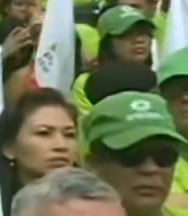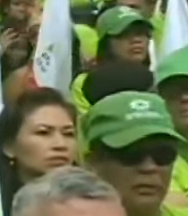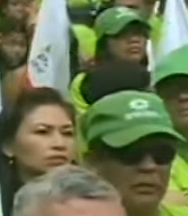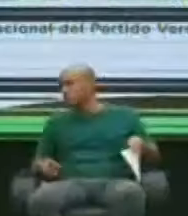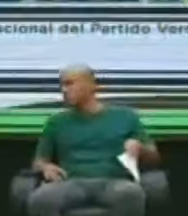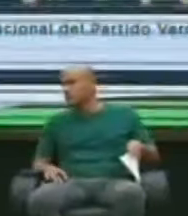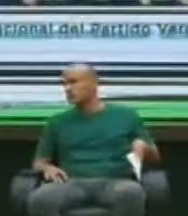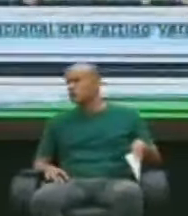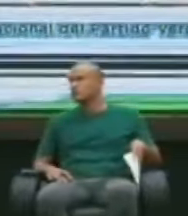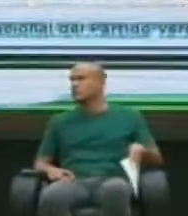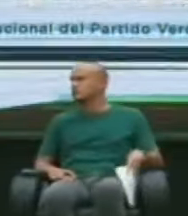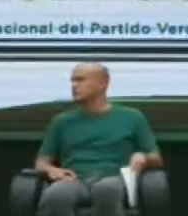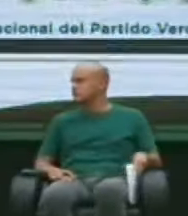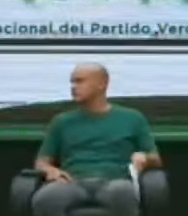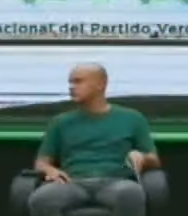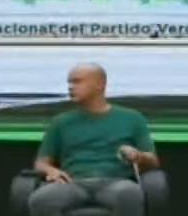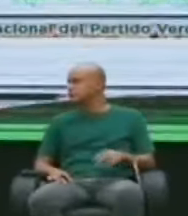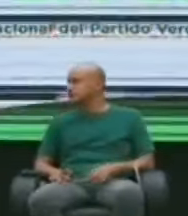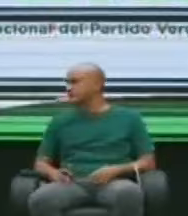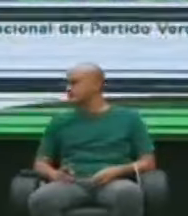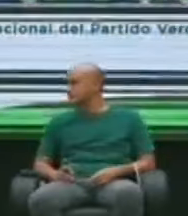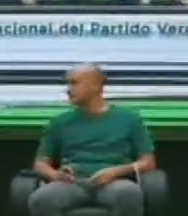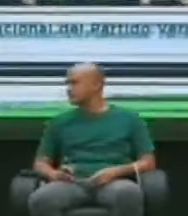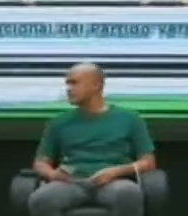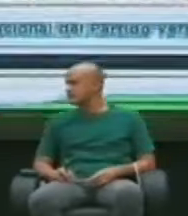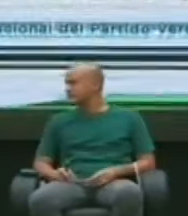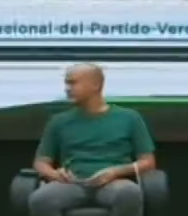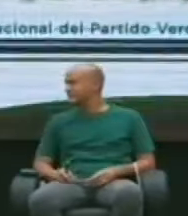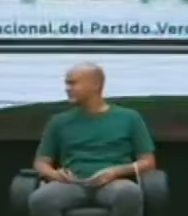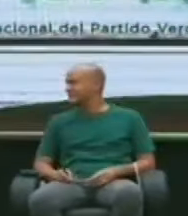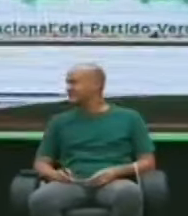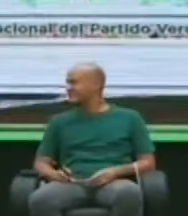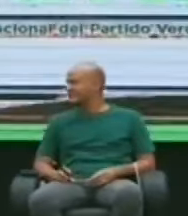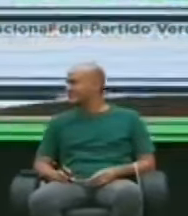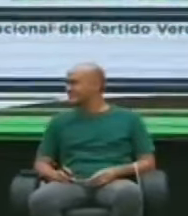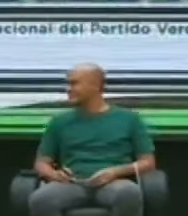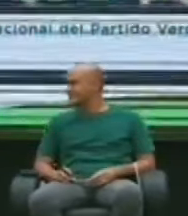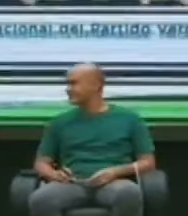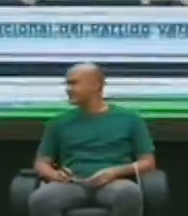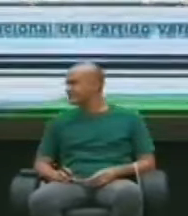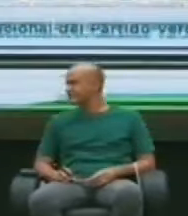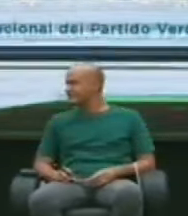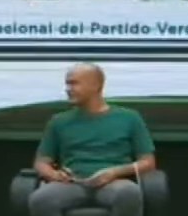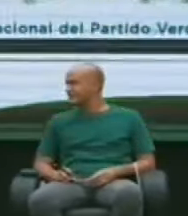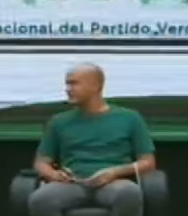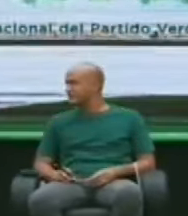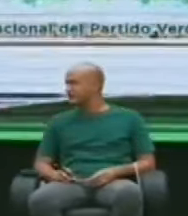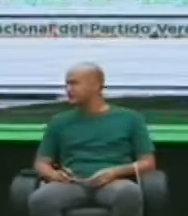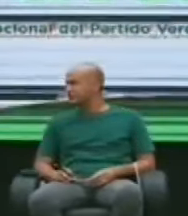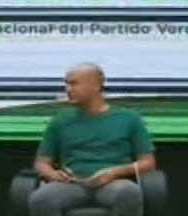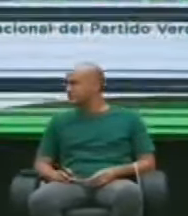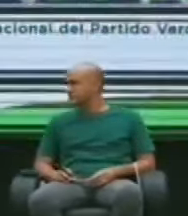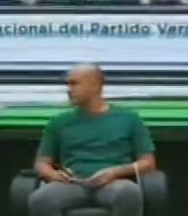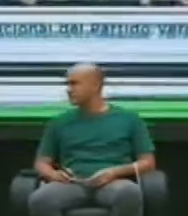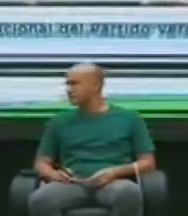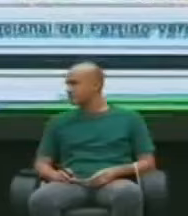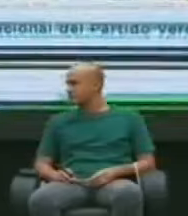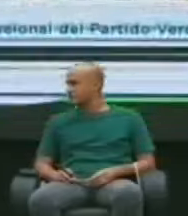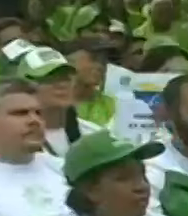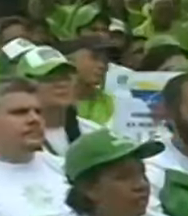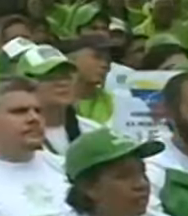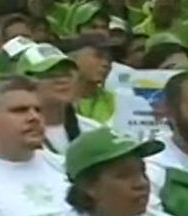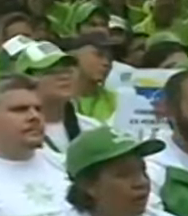sin discriminación y profundamente resilientes, resilientes, Eric. Estos son